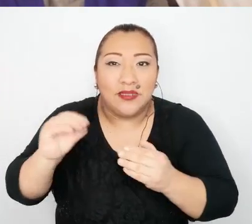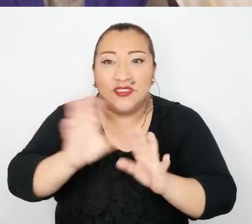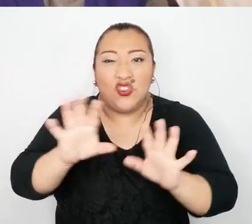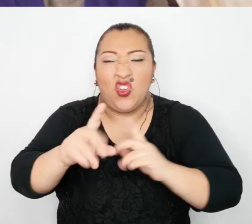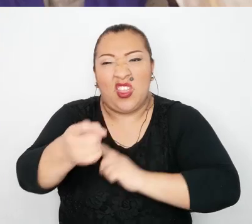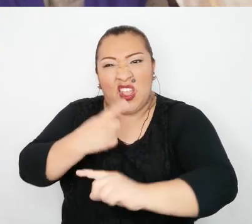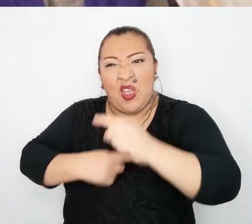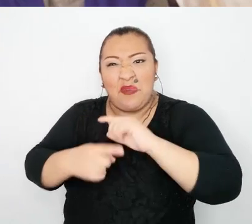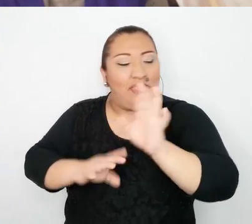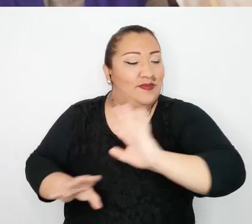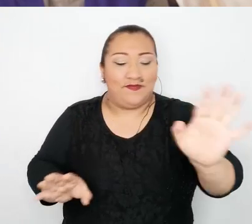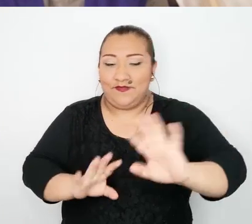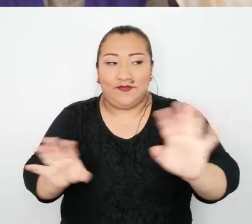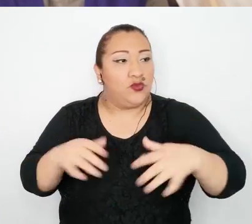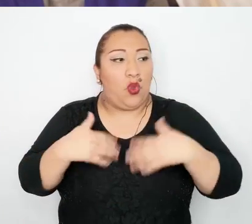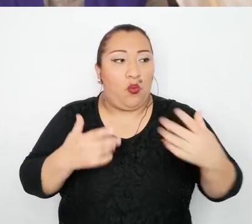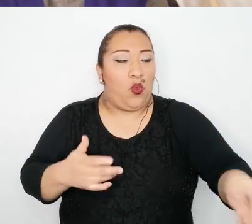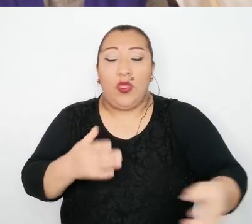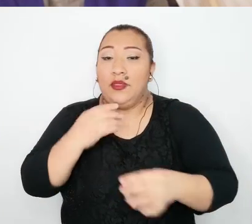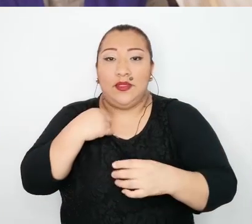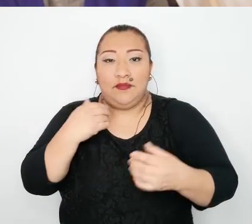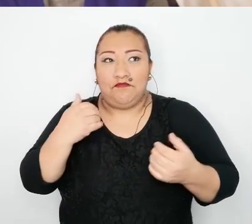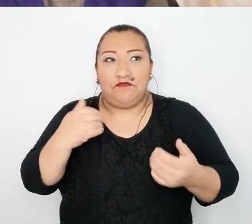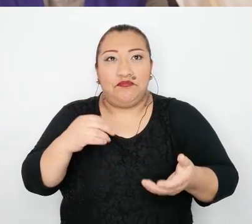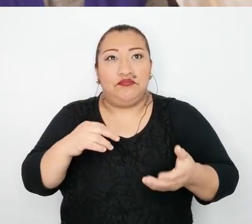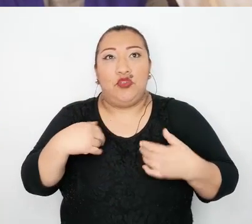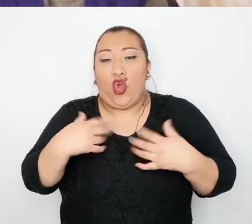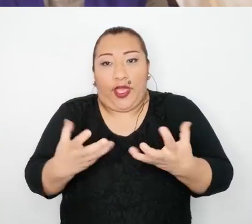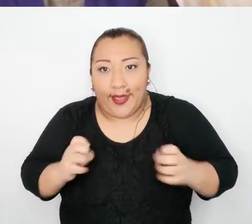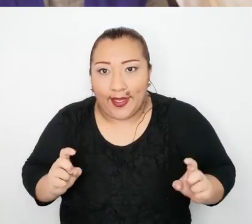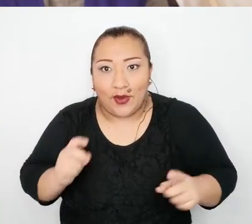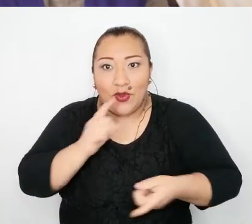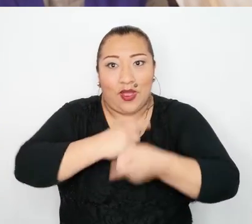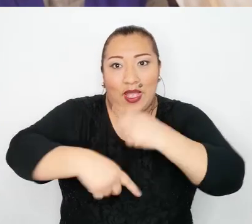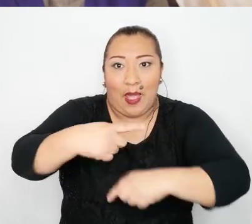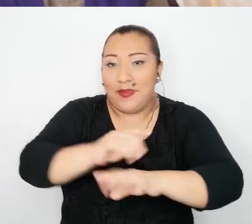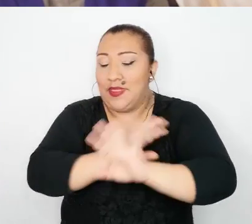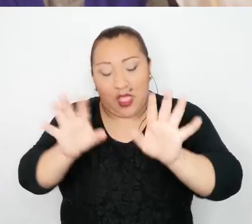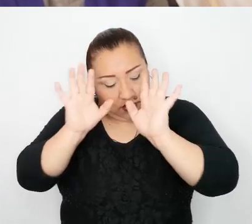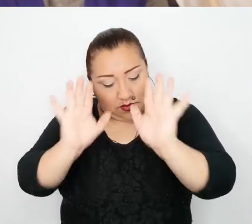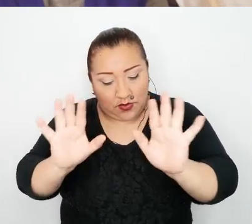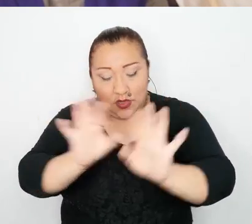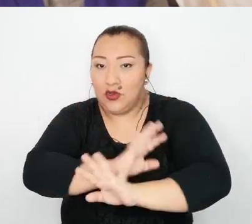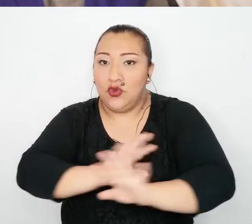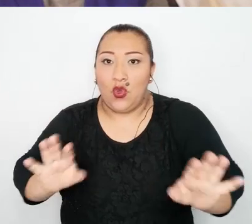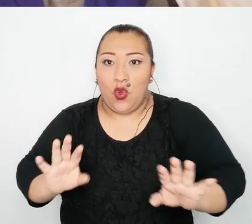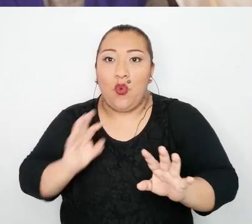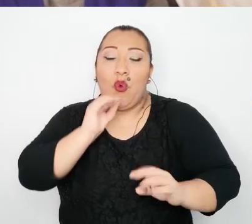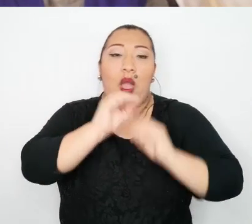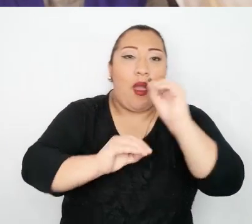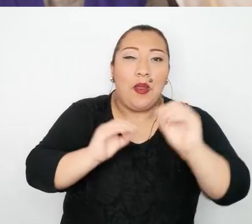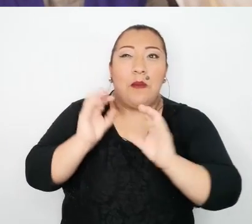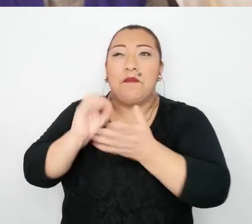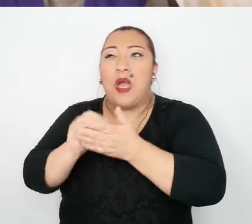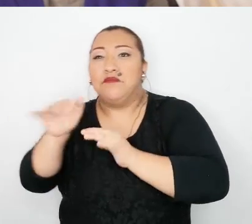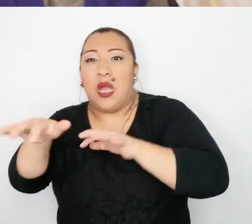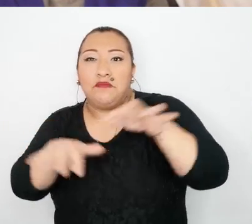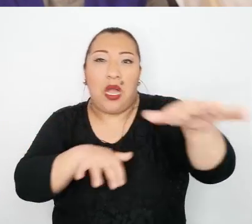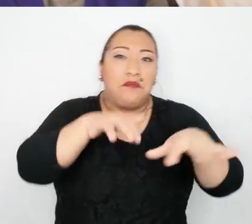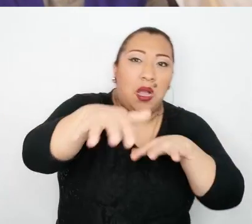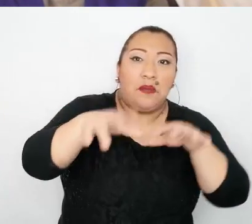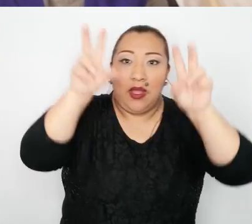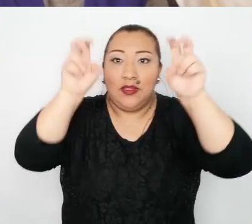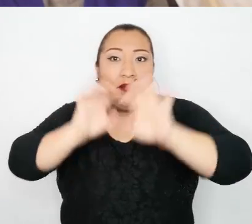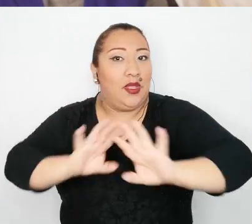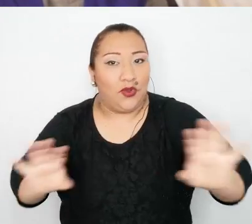quiero adelantar ni me quiero sustituir, no puedo, ni debo, ni quiero sustituirme. No voy a